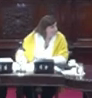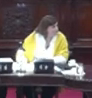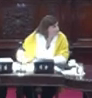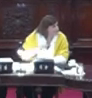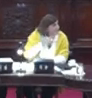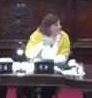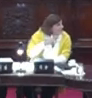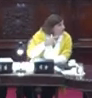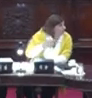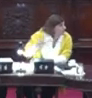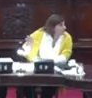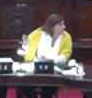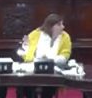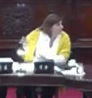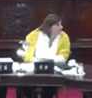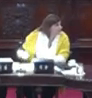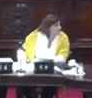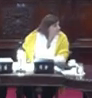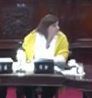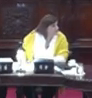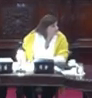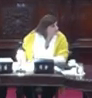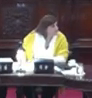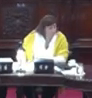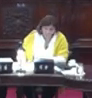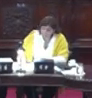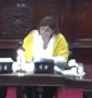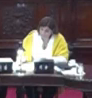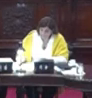sanción de la Cámara de Diputados y se comunica a la Cámara de Senadores.